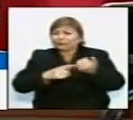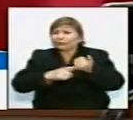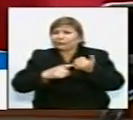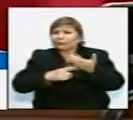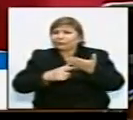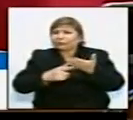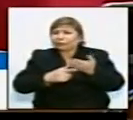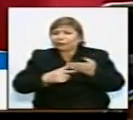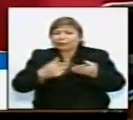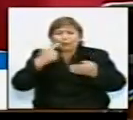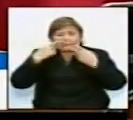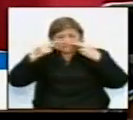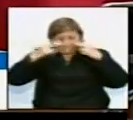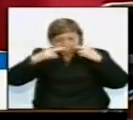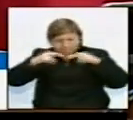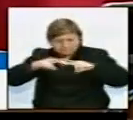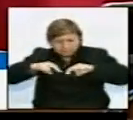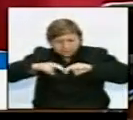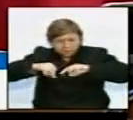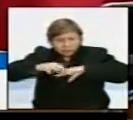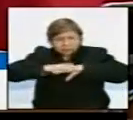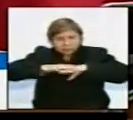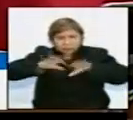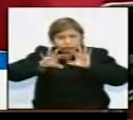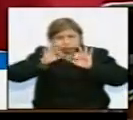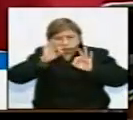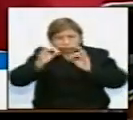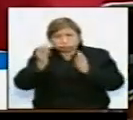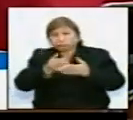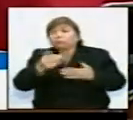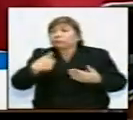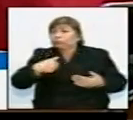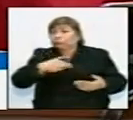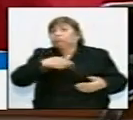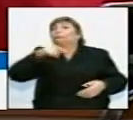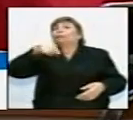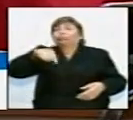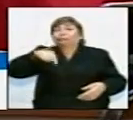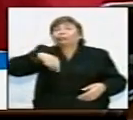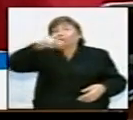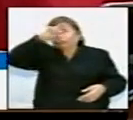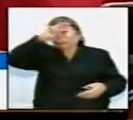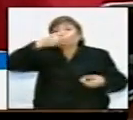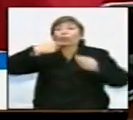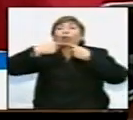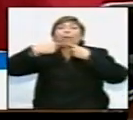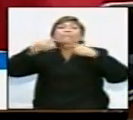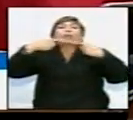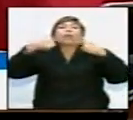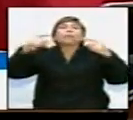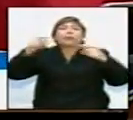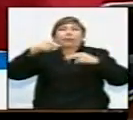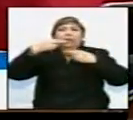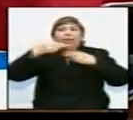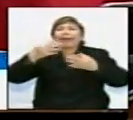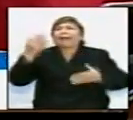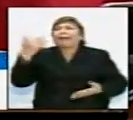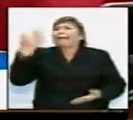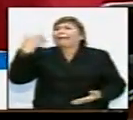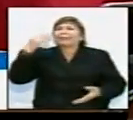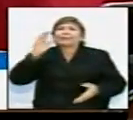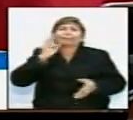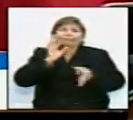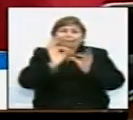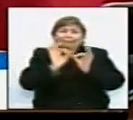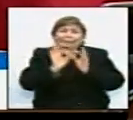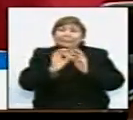tecnología, eso implica investigación, y eso es lo que como sector tenemos que promover. Antes las semillas del ají se